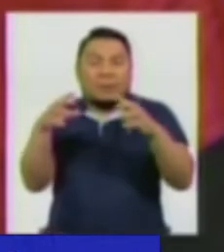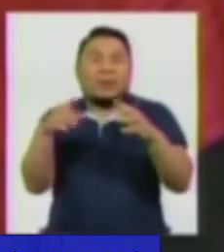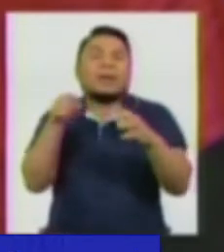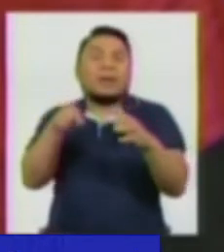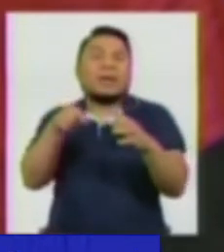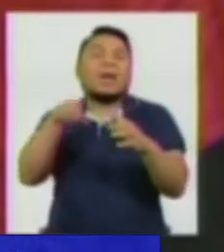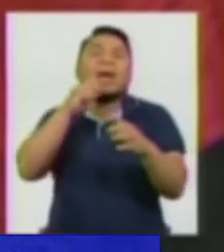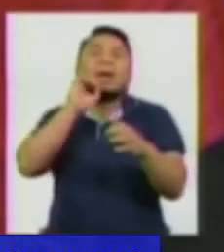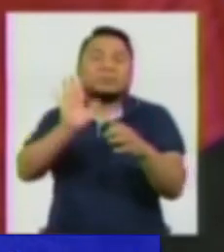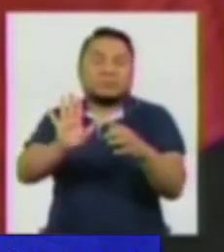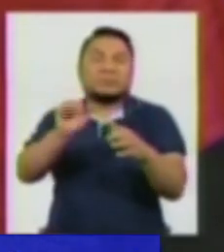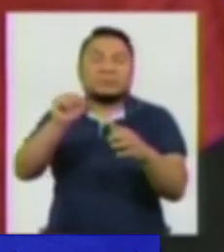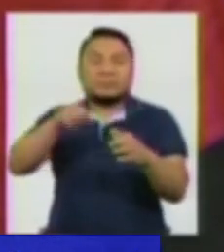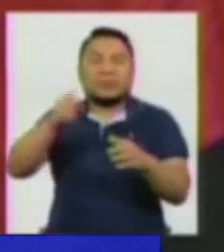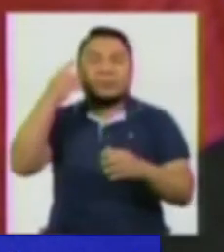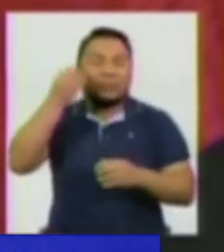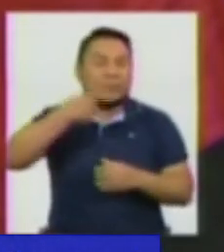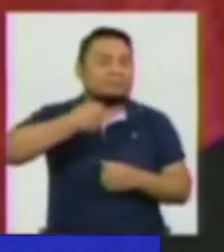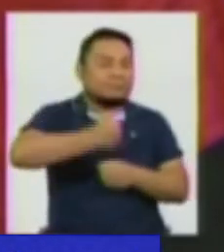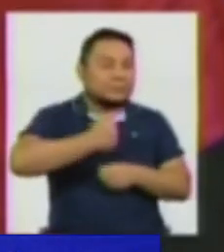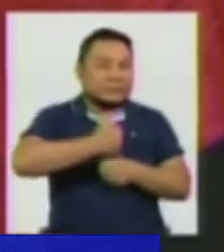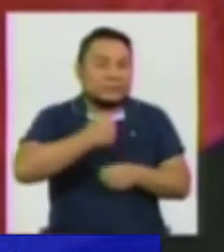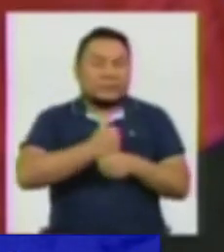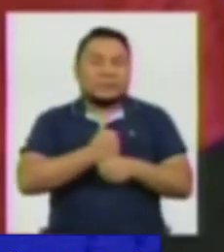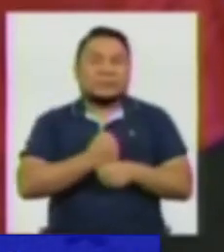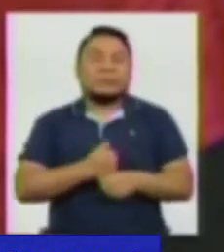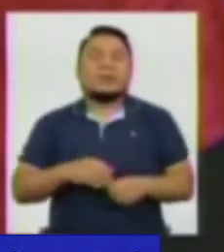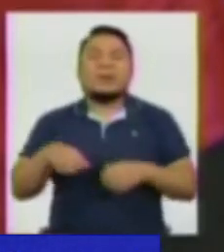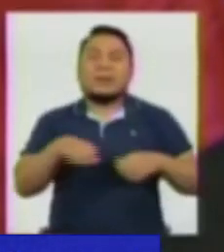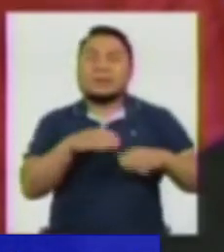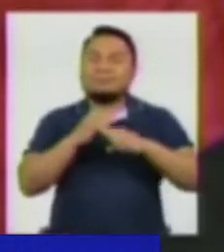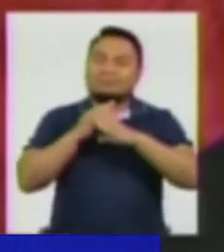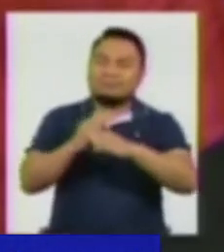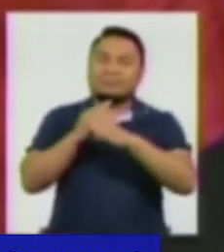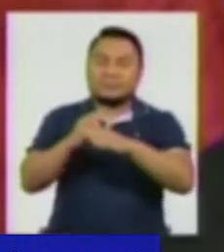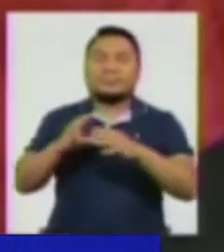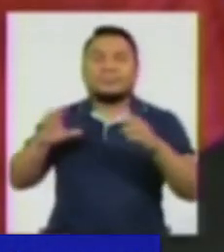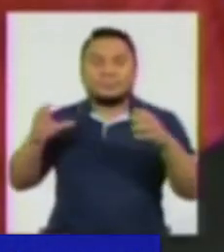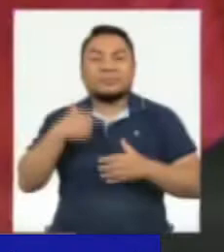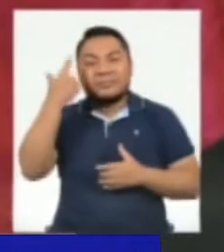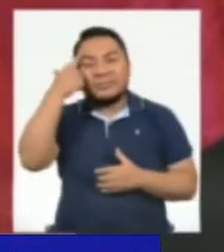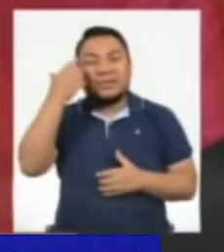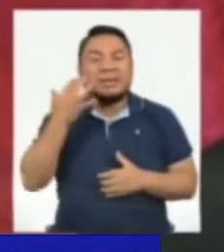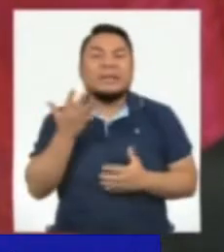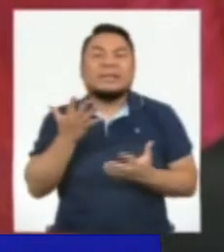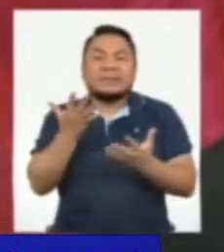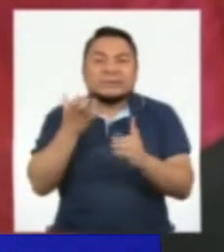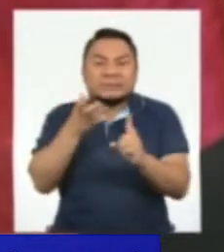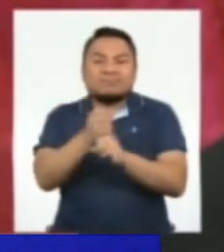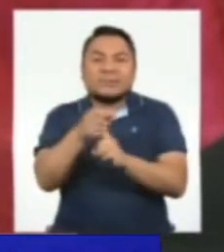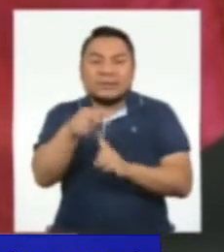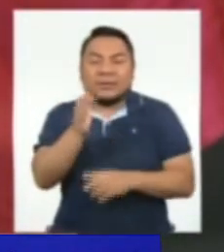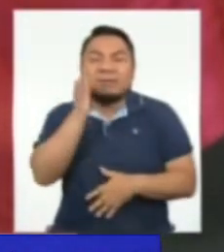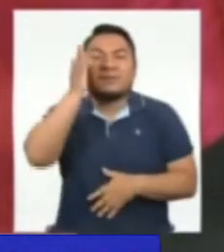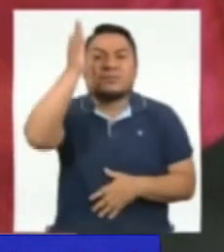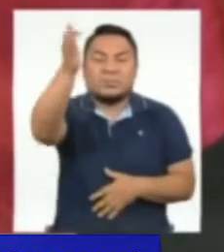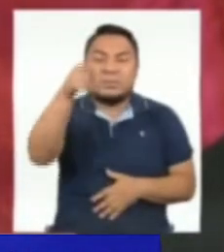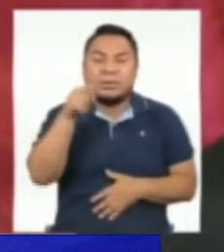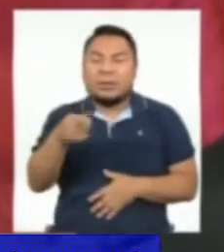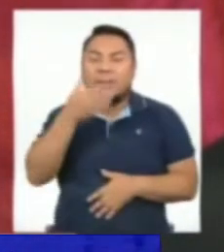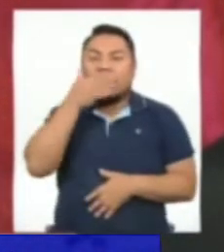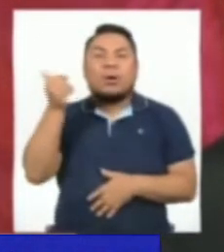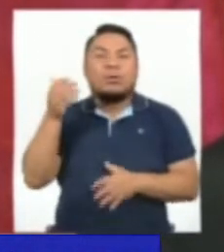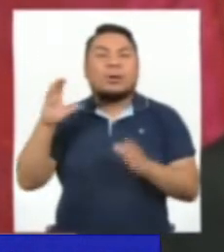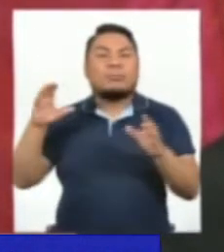porque vemos toda una serie de medidas y queremos incluso lograr en el futuro que esta evolución aún